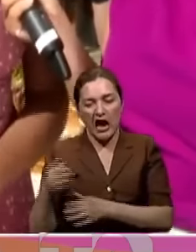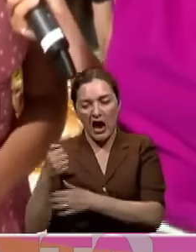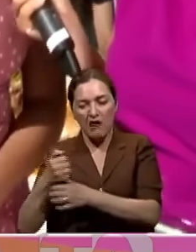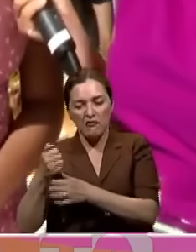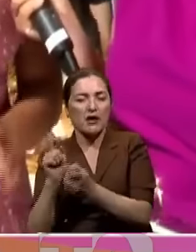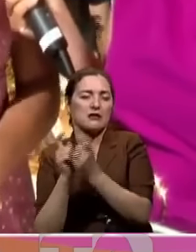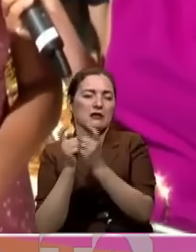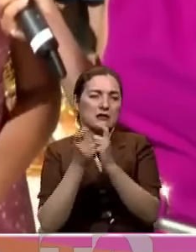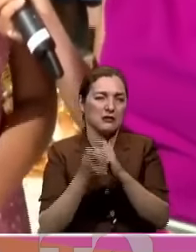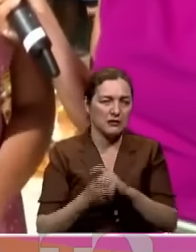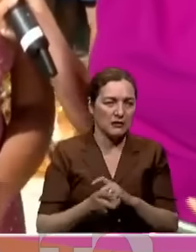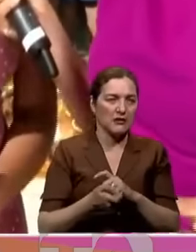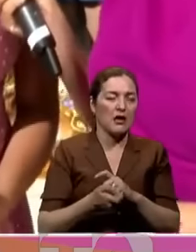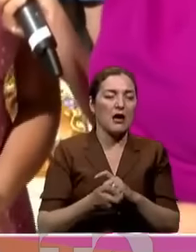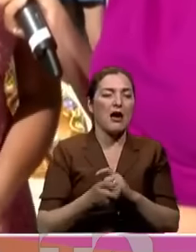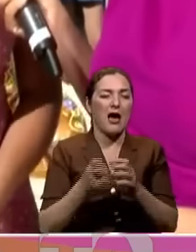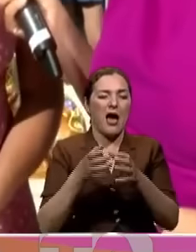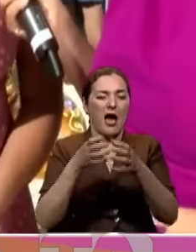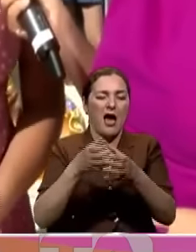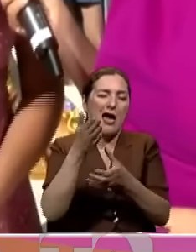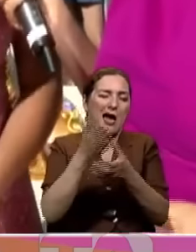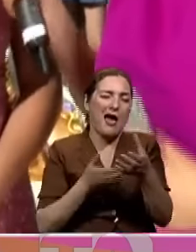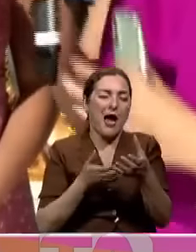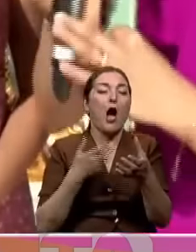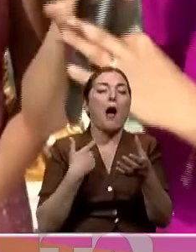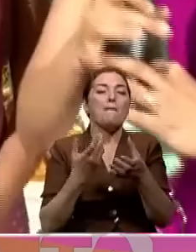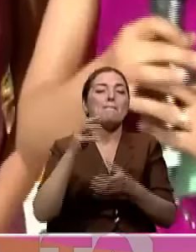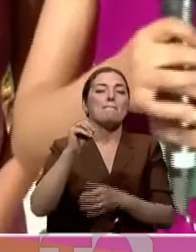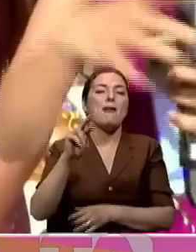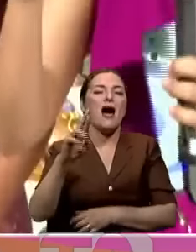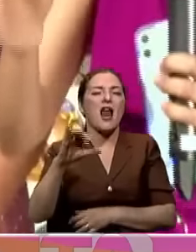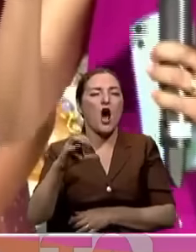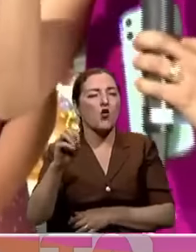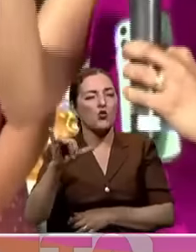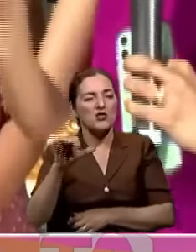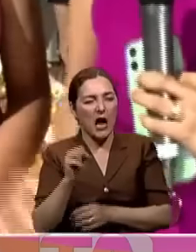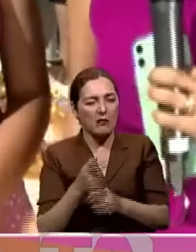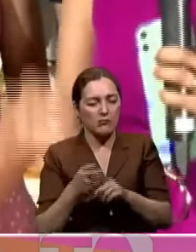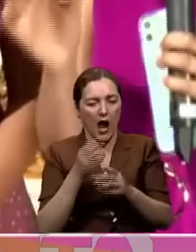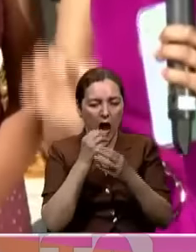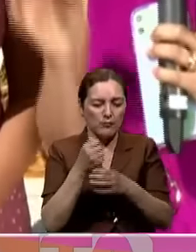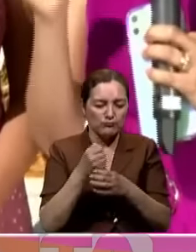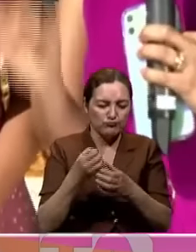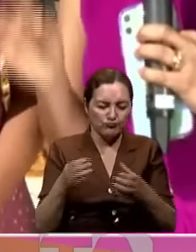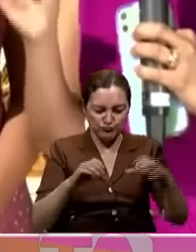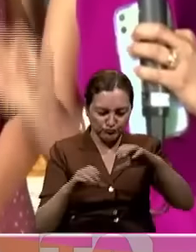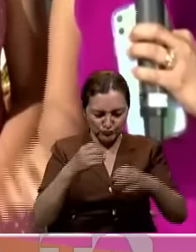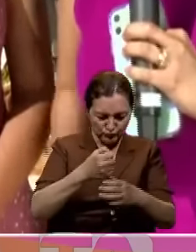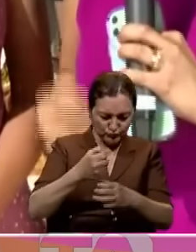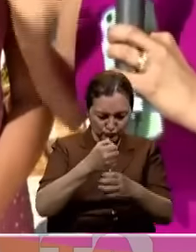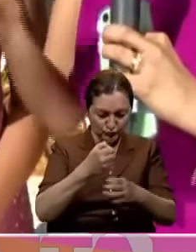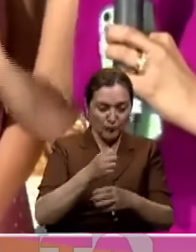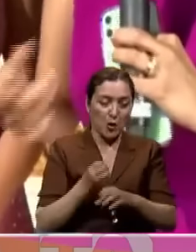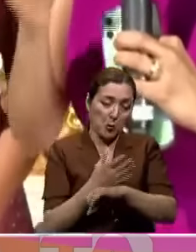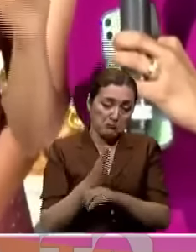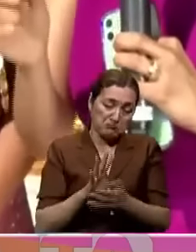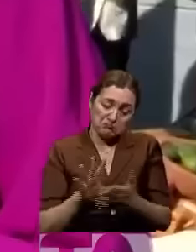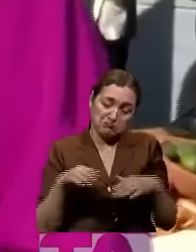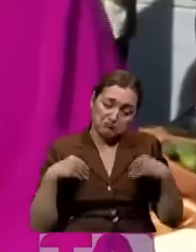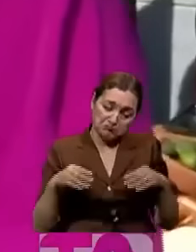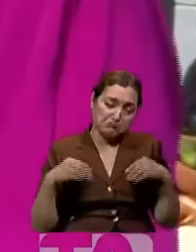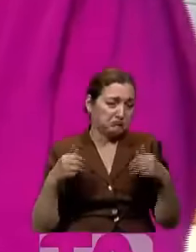pusimos de café y maracuyá para que haga contraste. Importante esas recomendaciones que les realizó el jurado y que hayan hecho